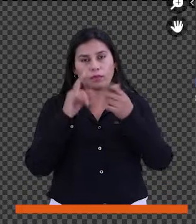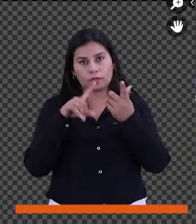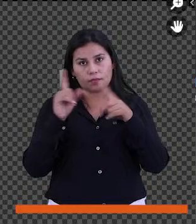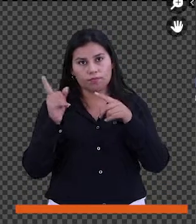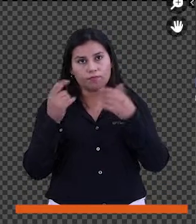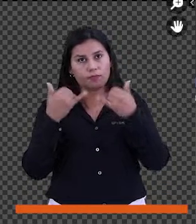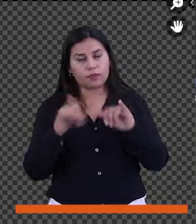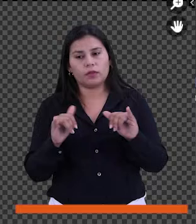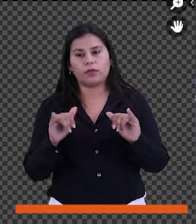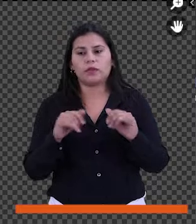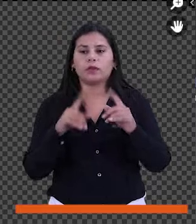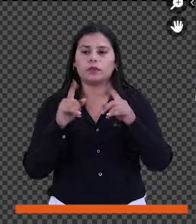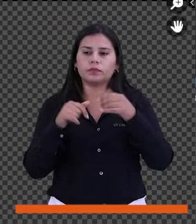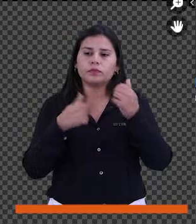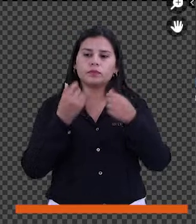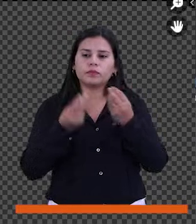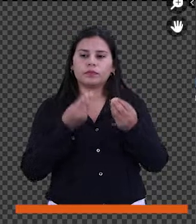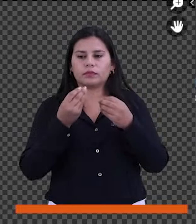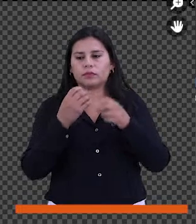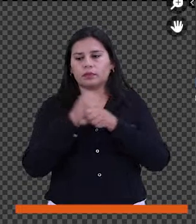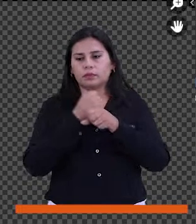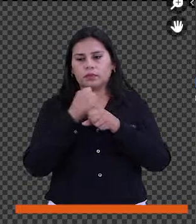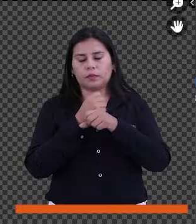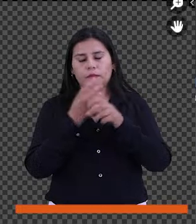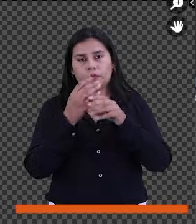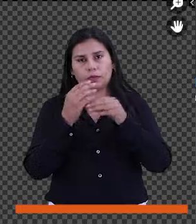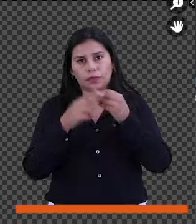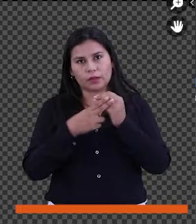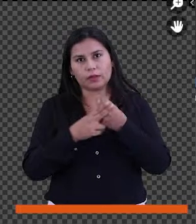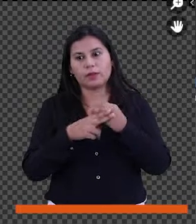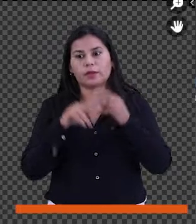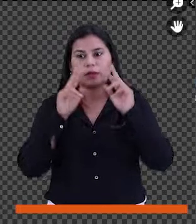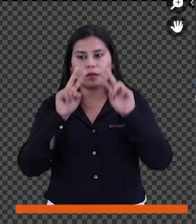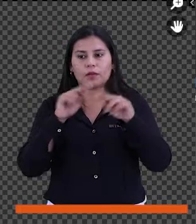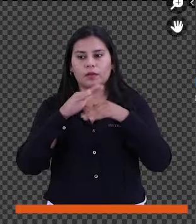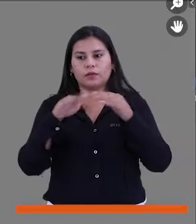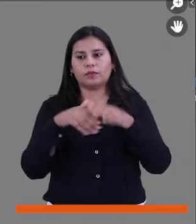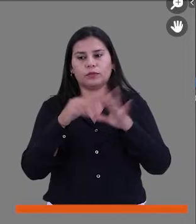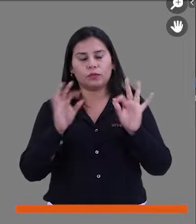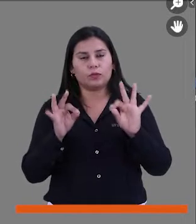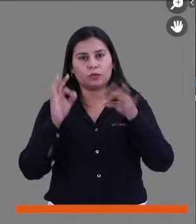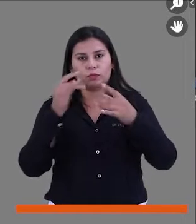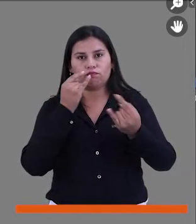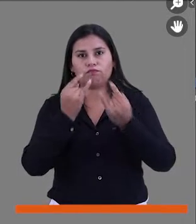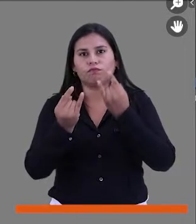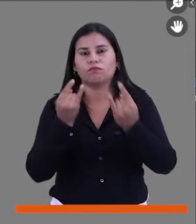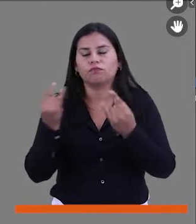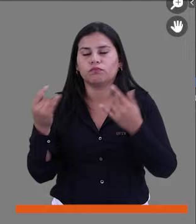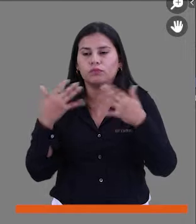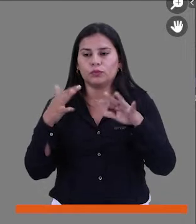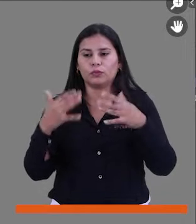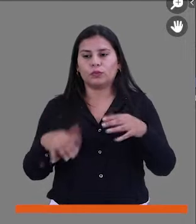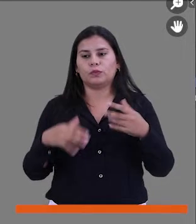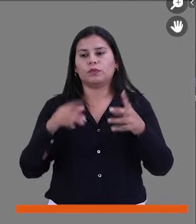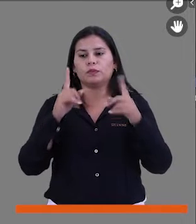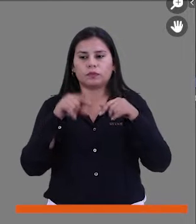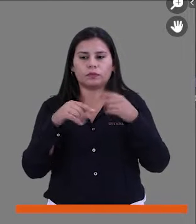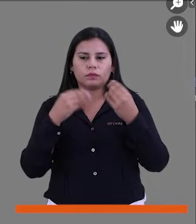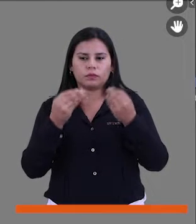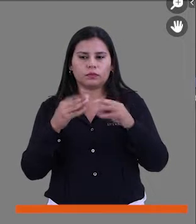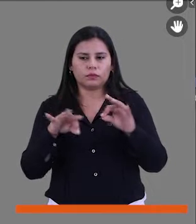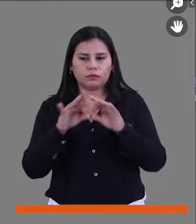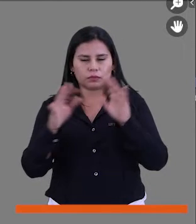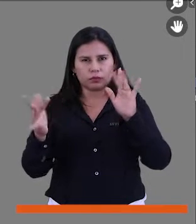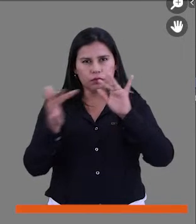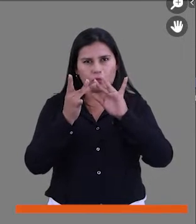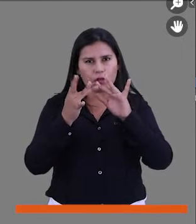de renderizar la herramienta. Díganme ustedes, esto se ve como bastante interesante. Ahí solamente tendríamos